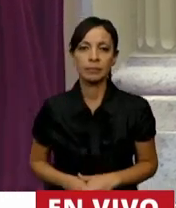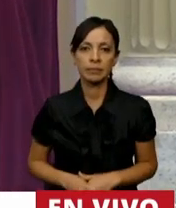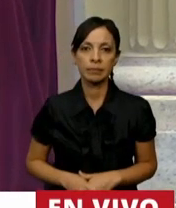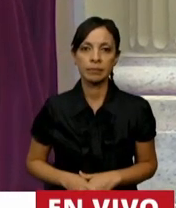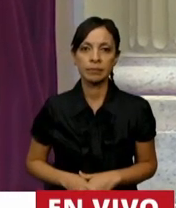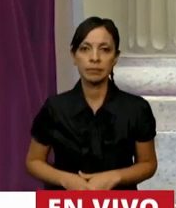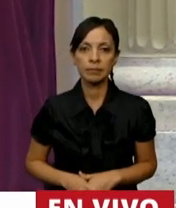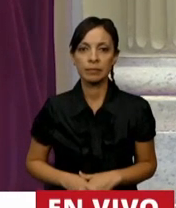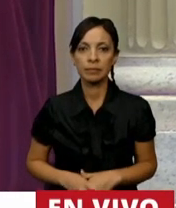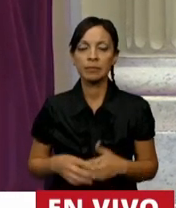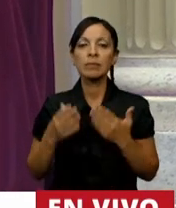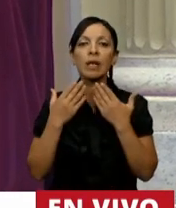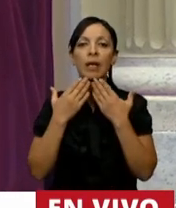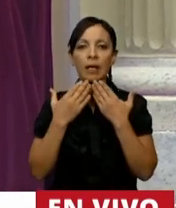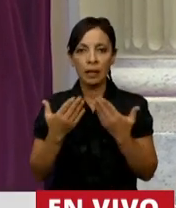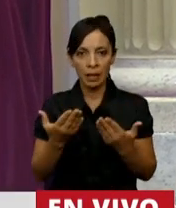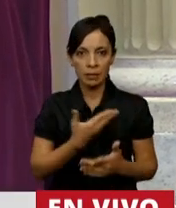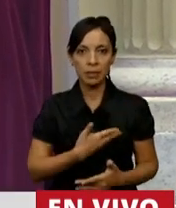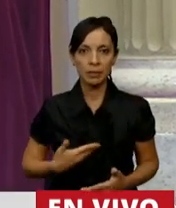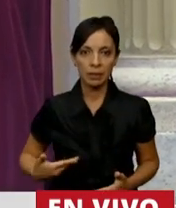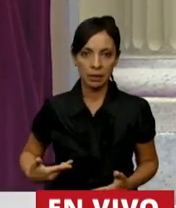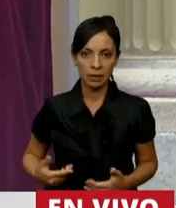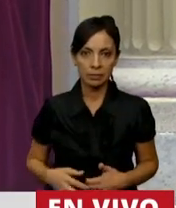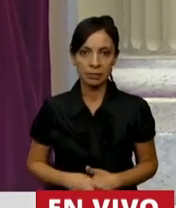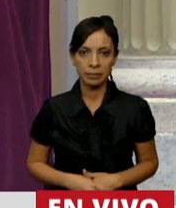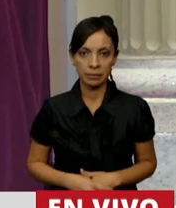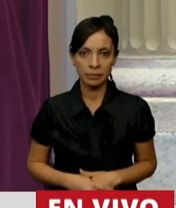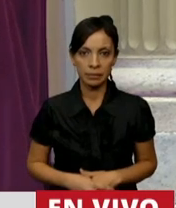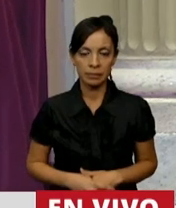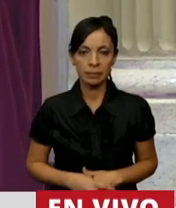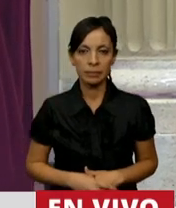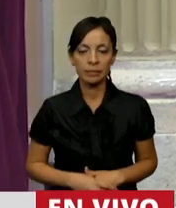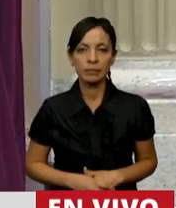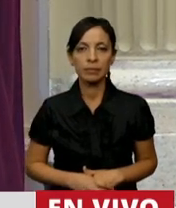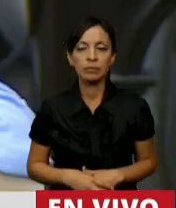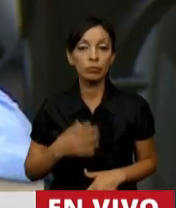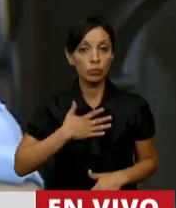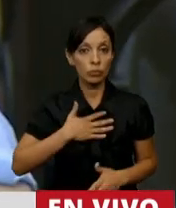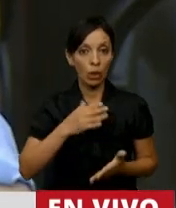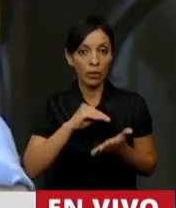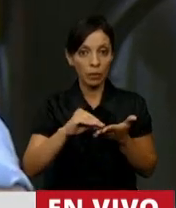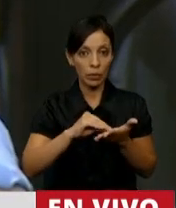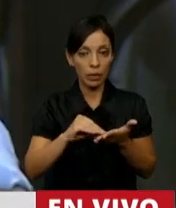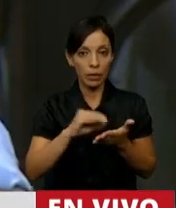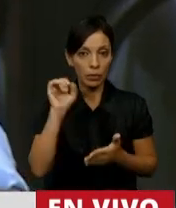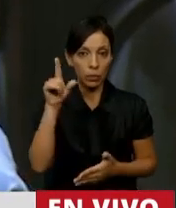gracias presidente como diputado de tucumán